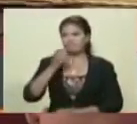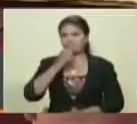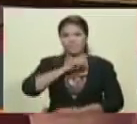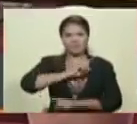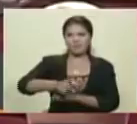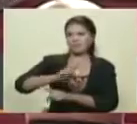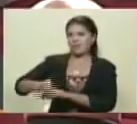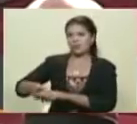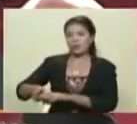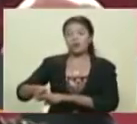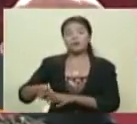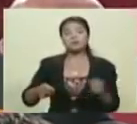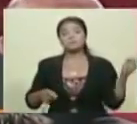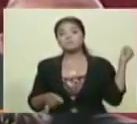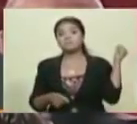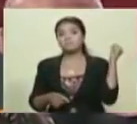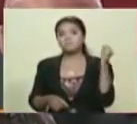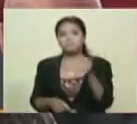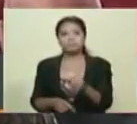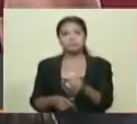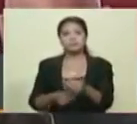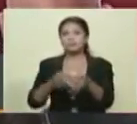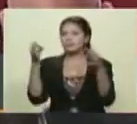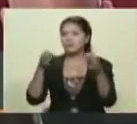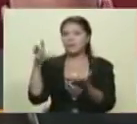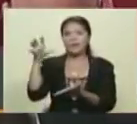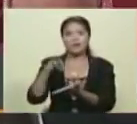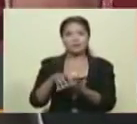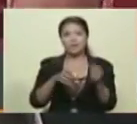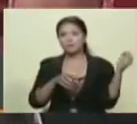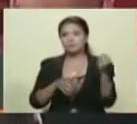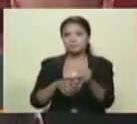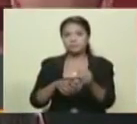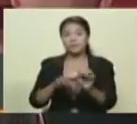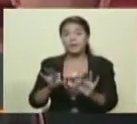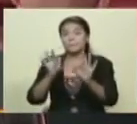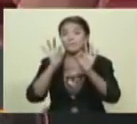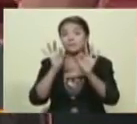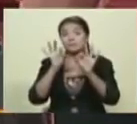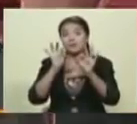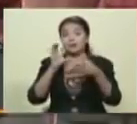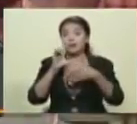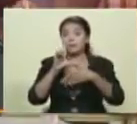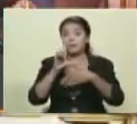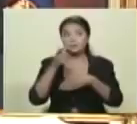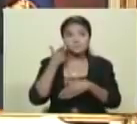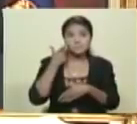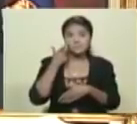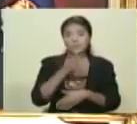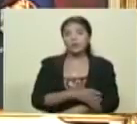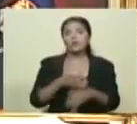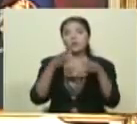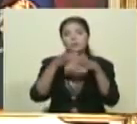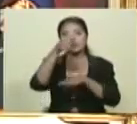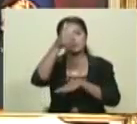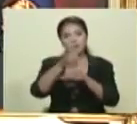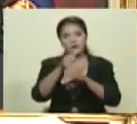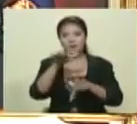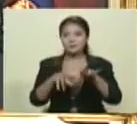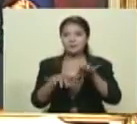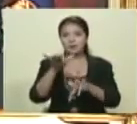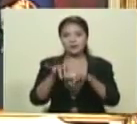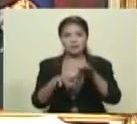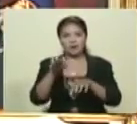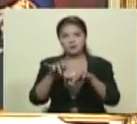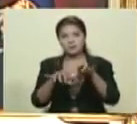autodictatoriales y a la imposición de un permanente estado de excepción en nuestra región. Comité Directivo, Secretaría